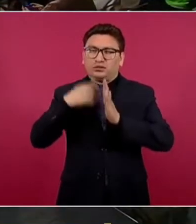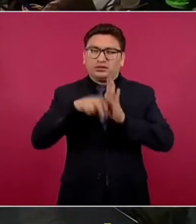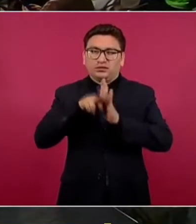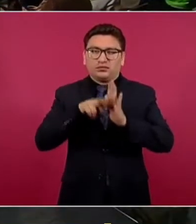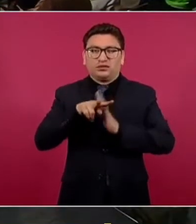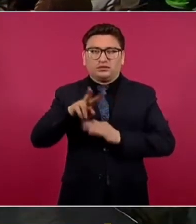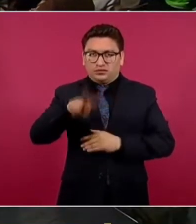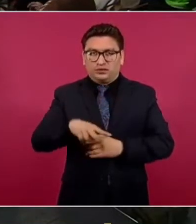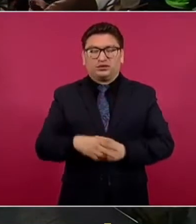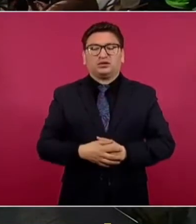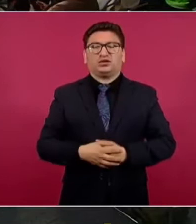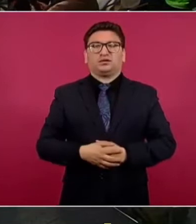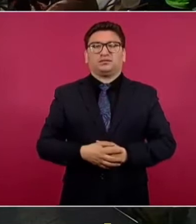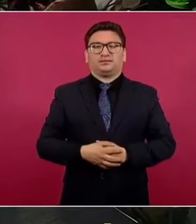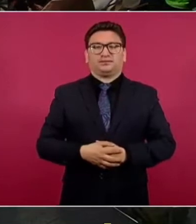veras, que